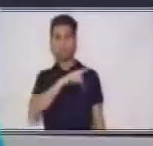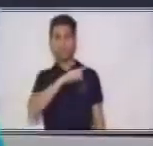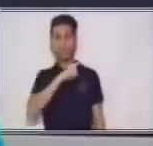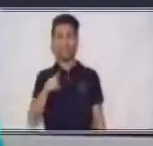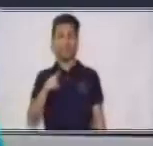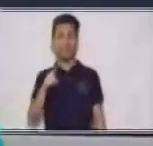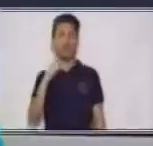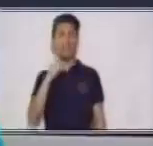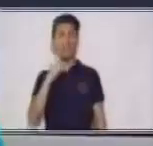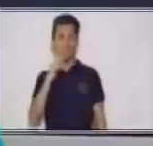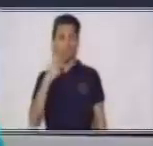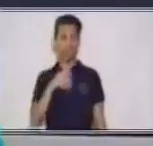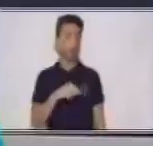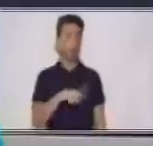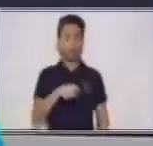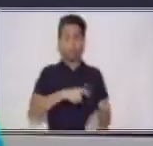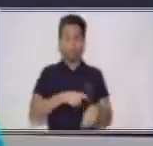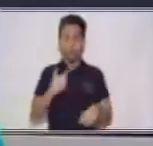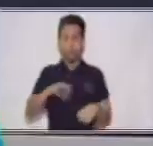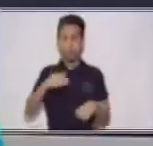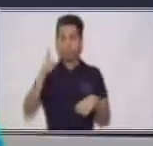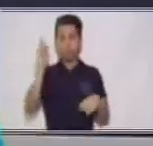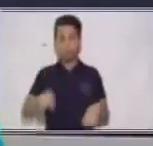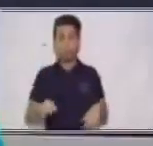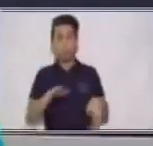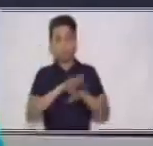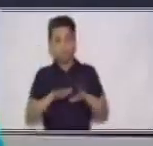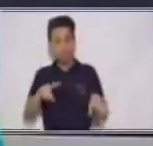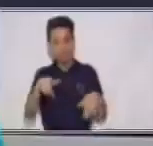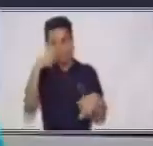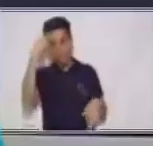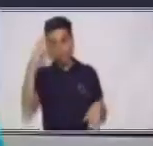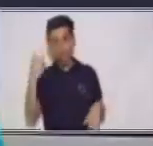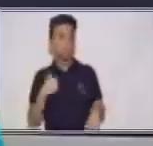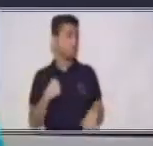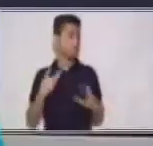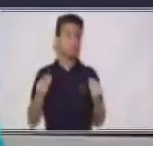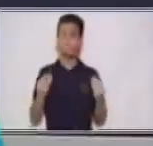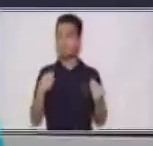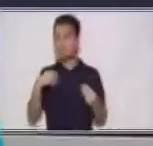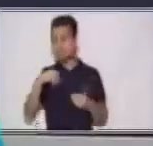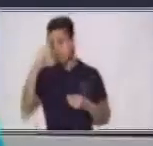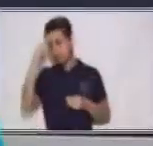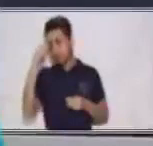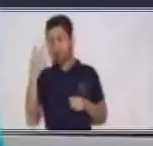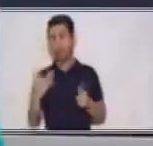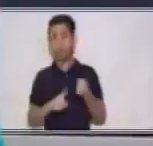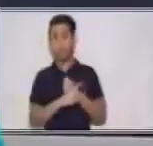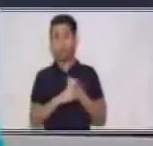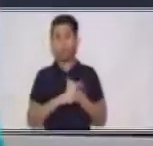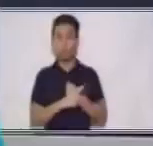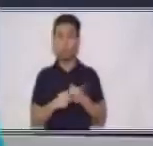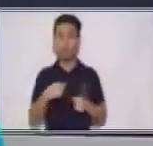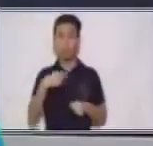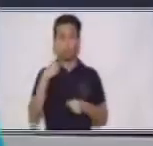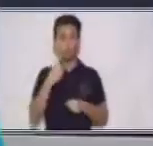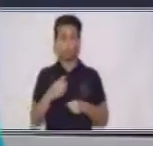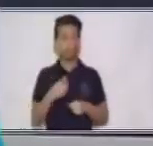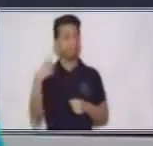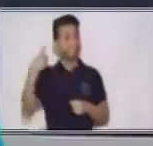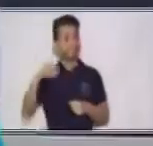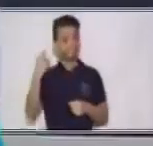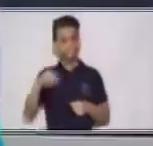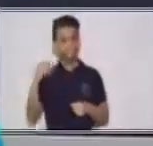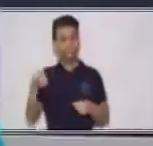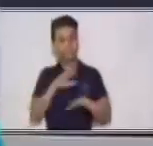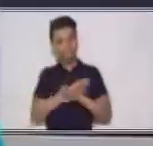empieza a preocupar y dice, bueno, ¿qué voy a hacer para que no tenga yo problemas con mis superiores? Entonces, como ya era de terminar esa obra